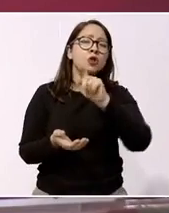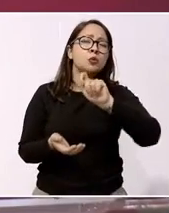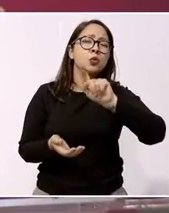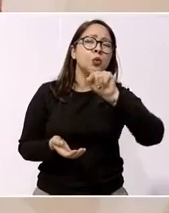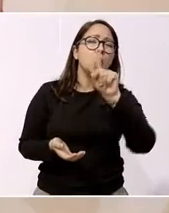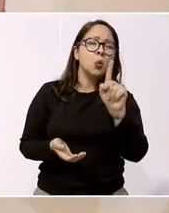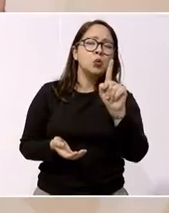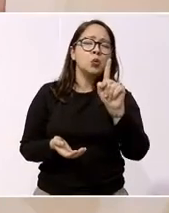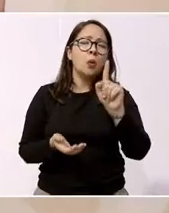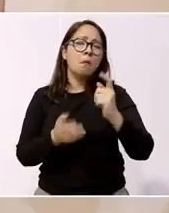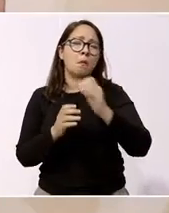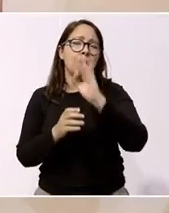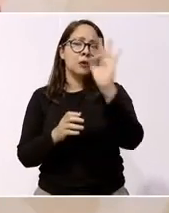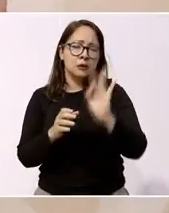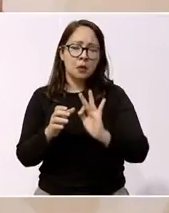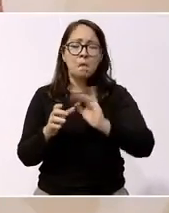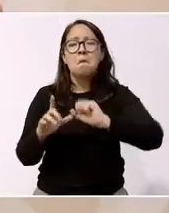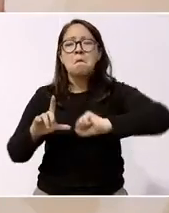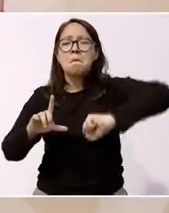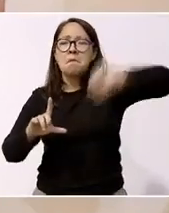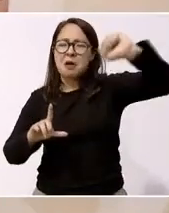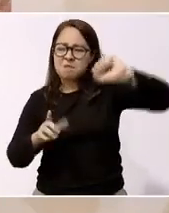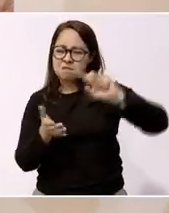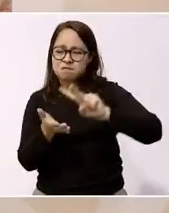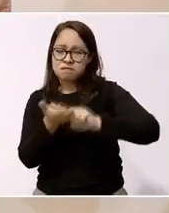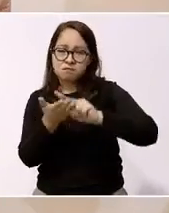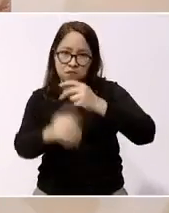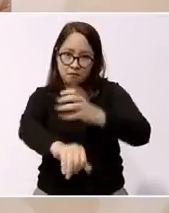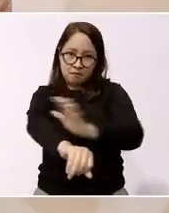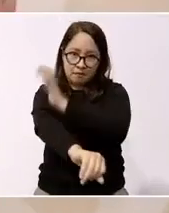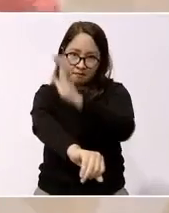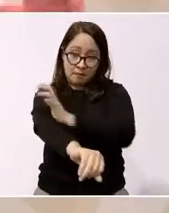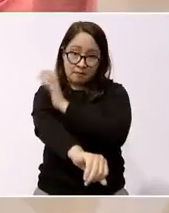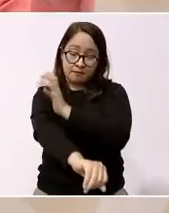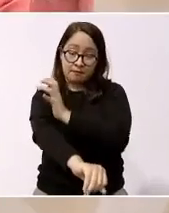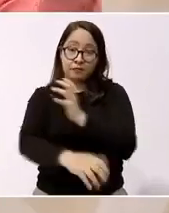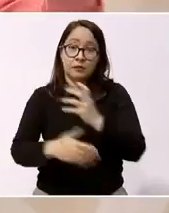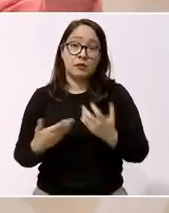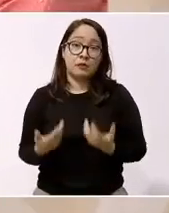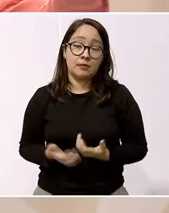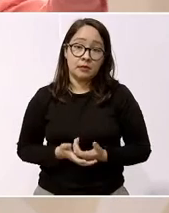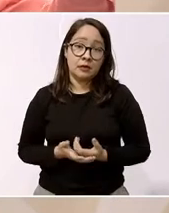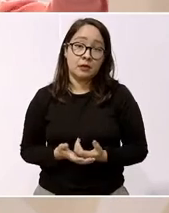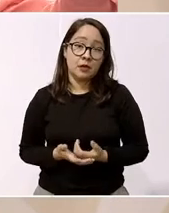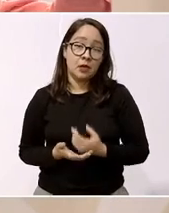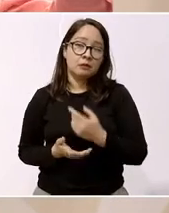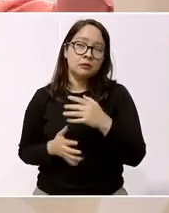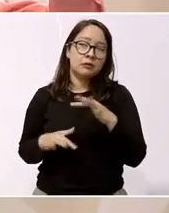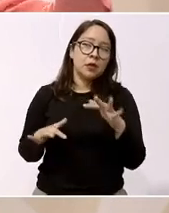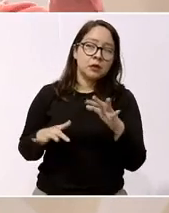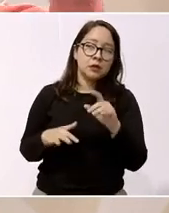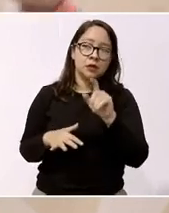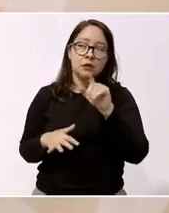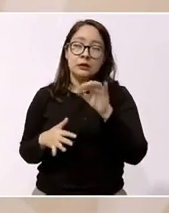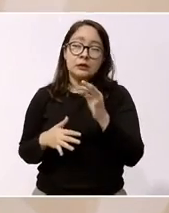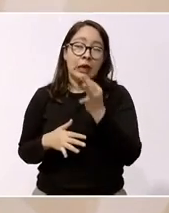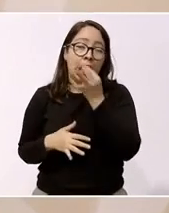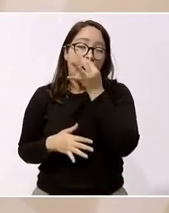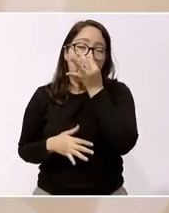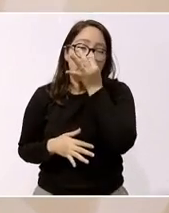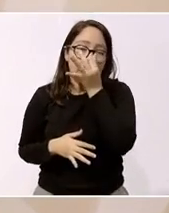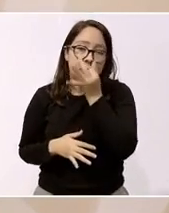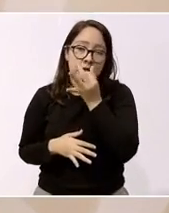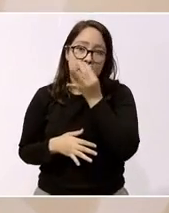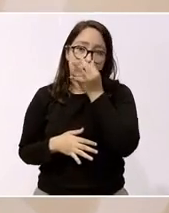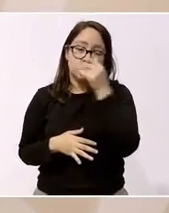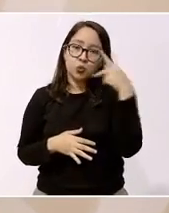2.1% es inflación por energético. Están a punto de emitir